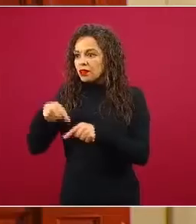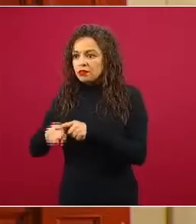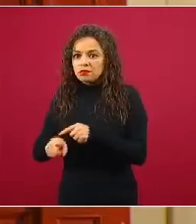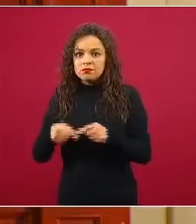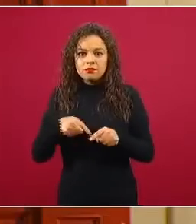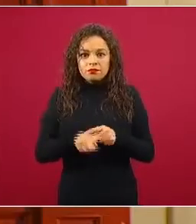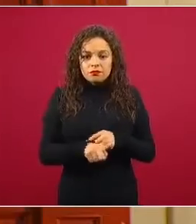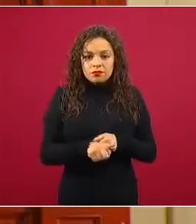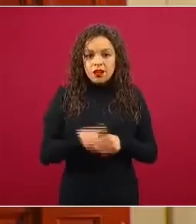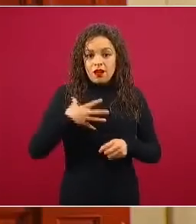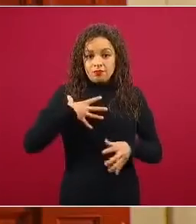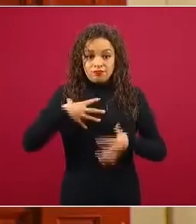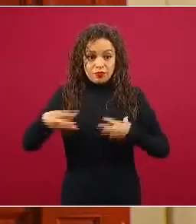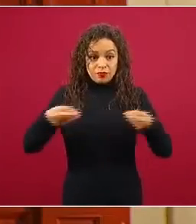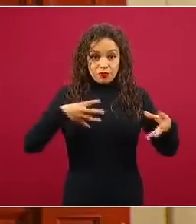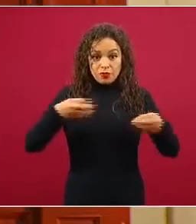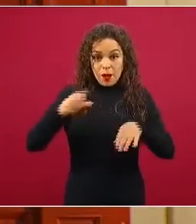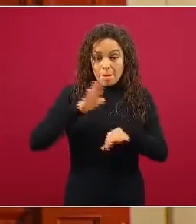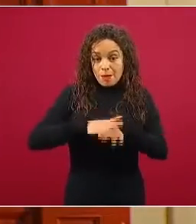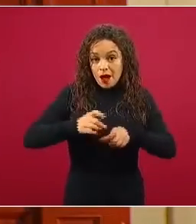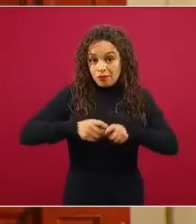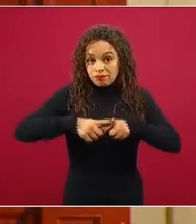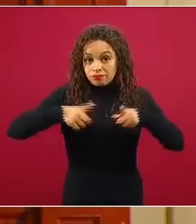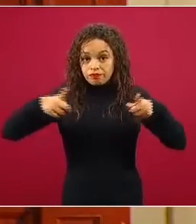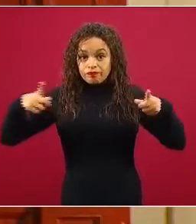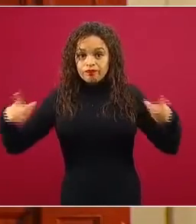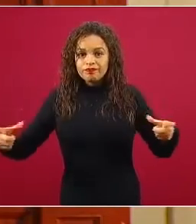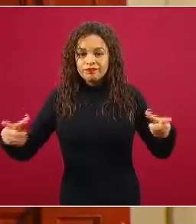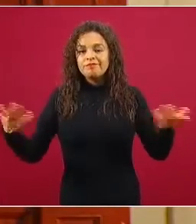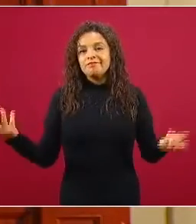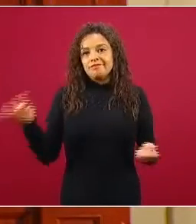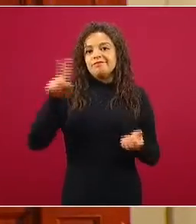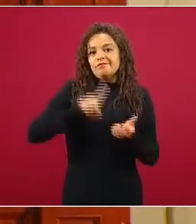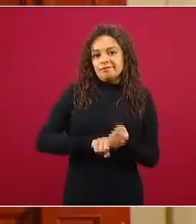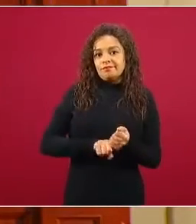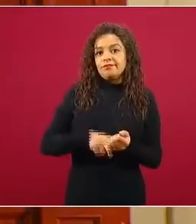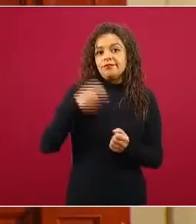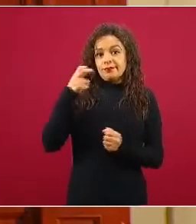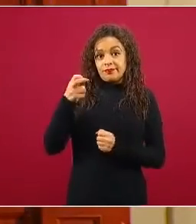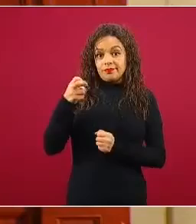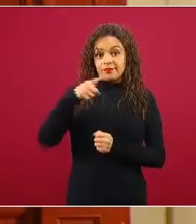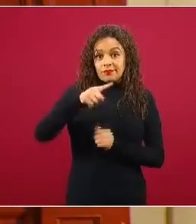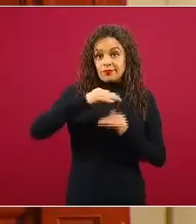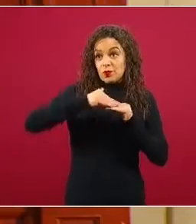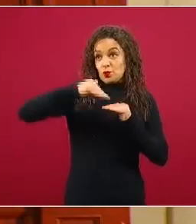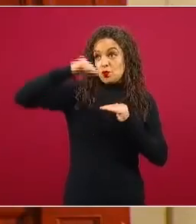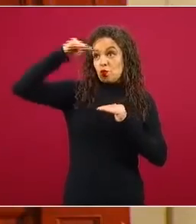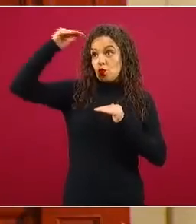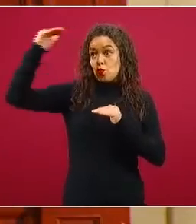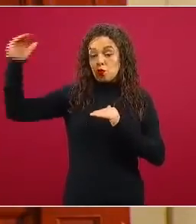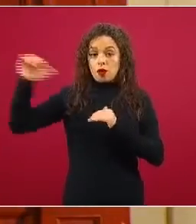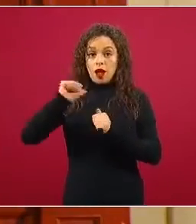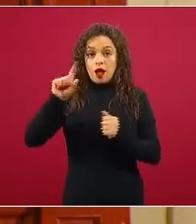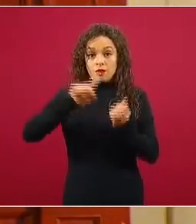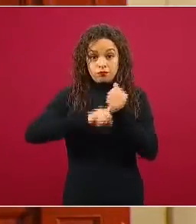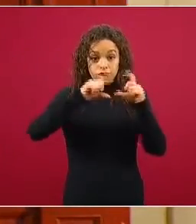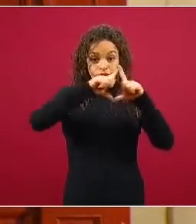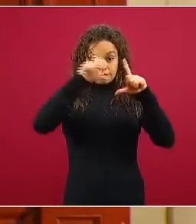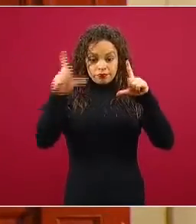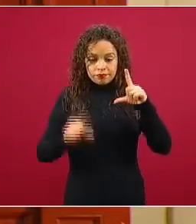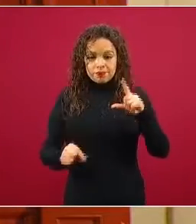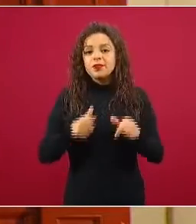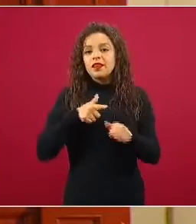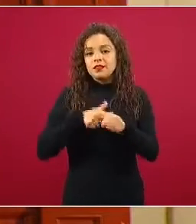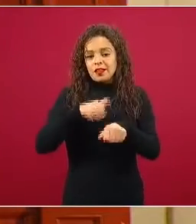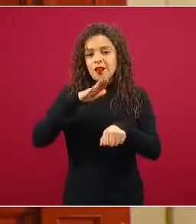arranques epidémicos, pues entonces lógicamente esperamos que esta curva nacional continúe en su momento